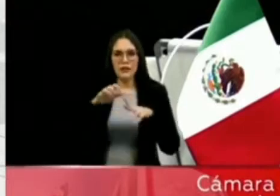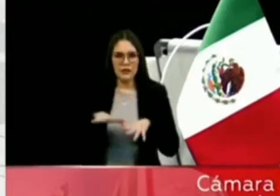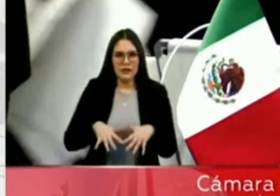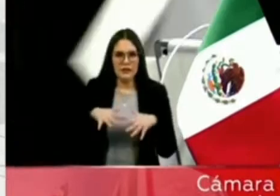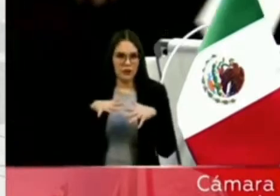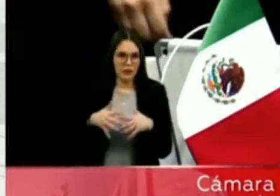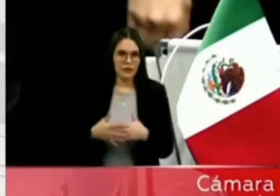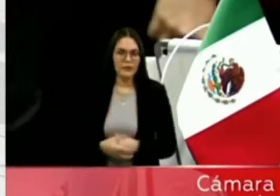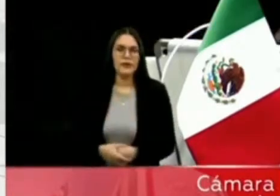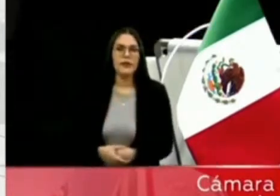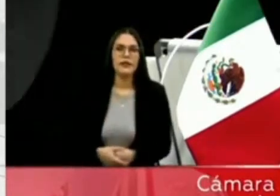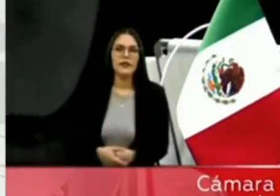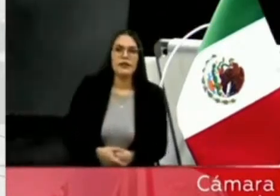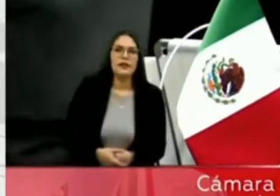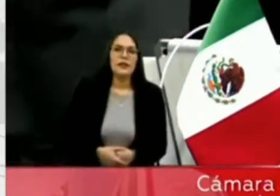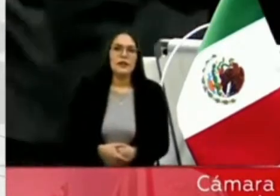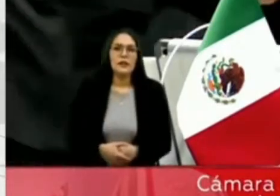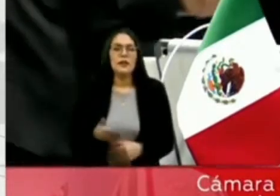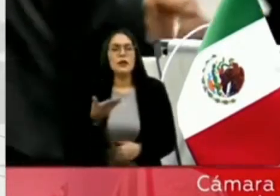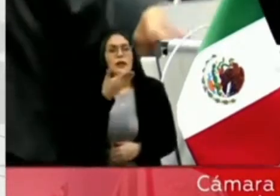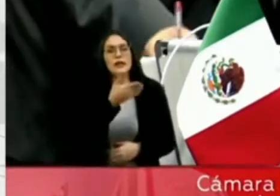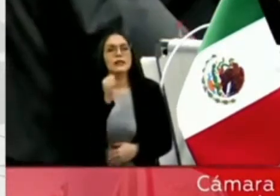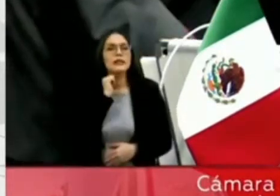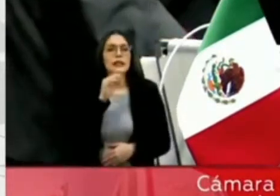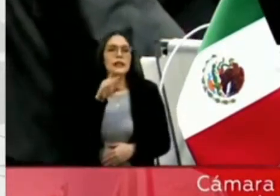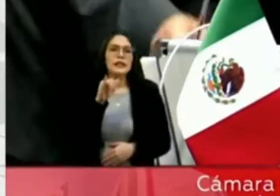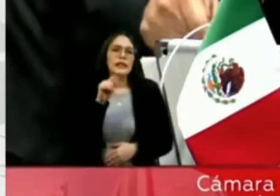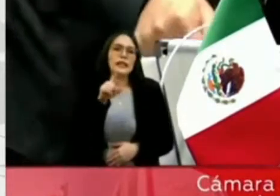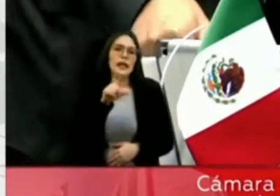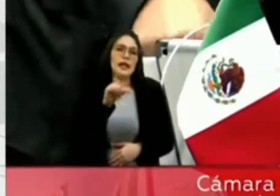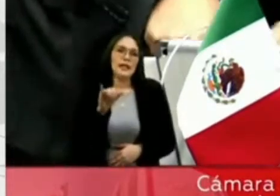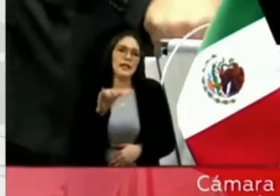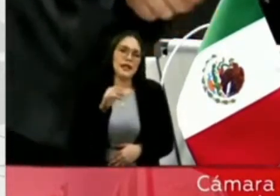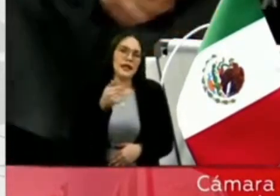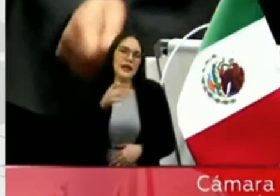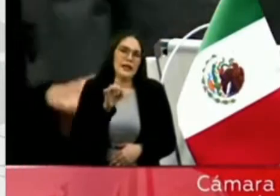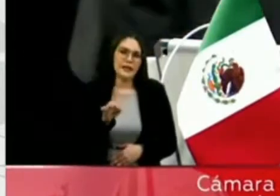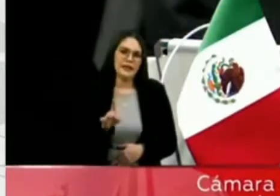la senadora Citlali Hernández, ¿con qué objeto?